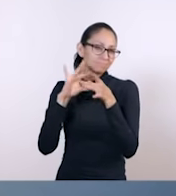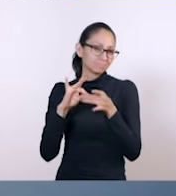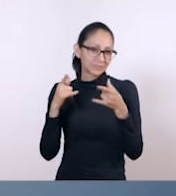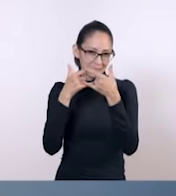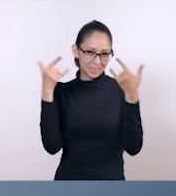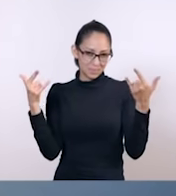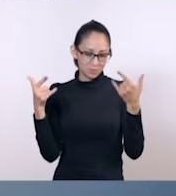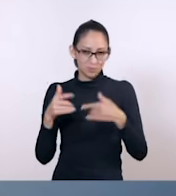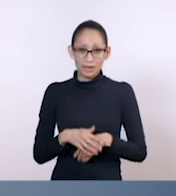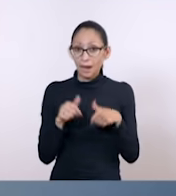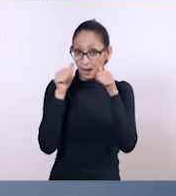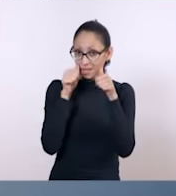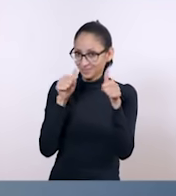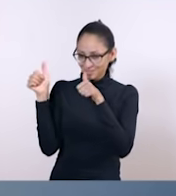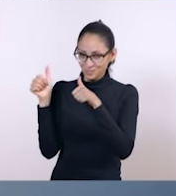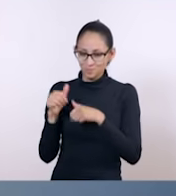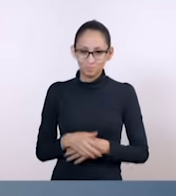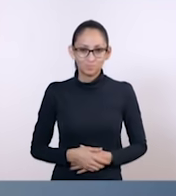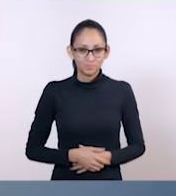escuchemos esta historia.